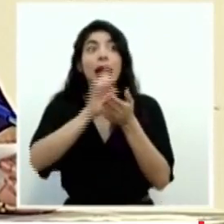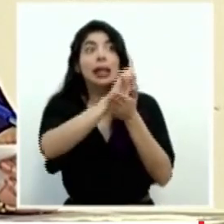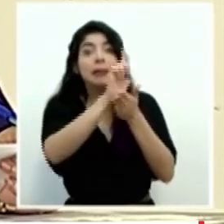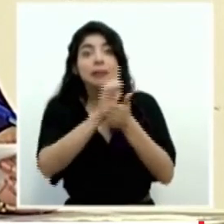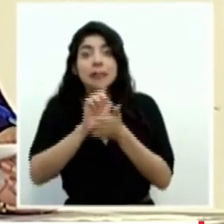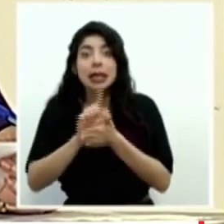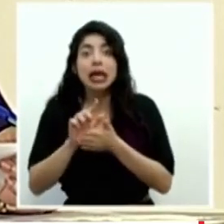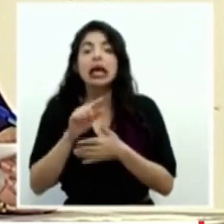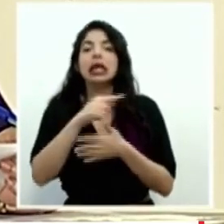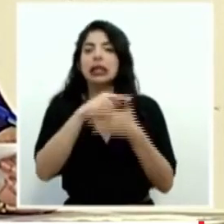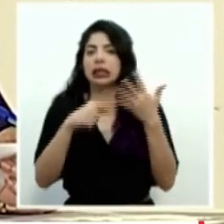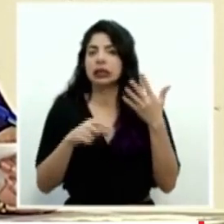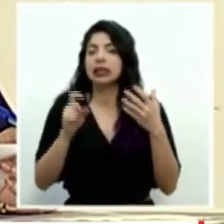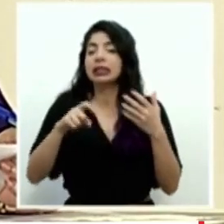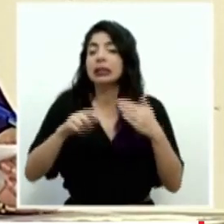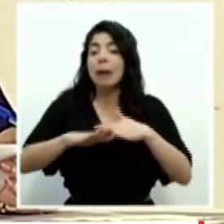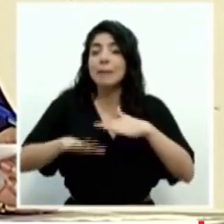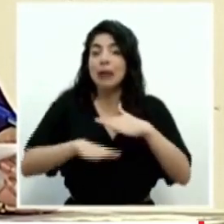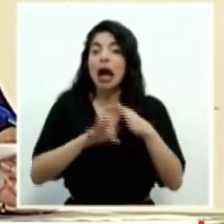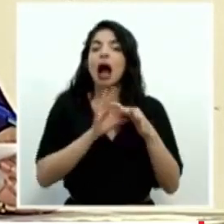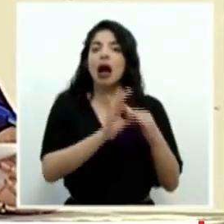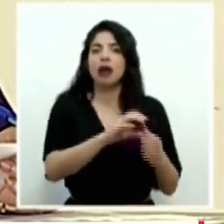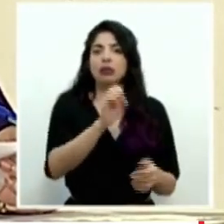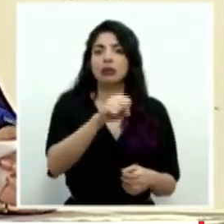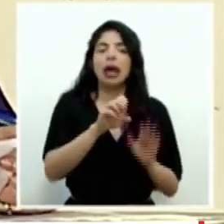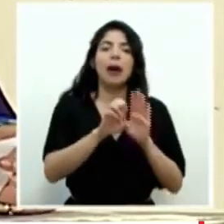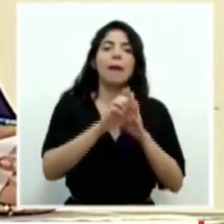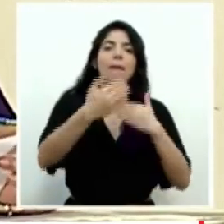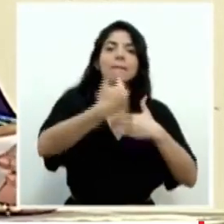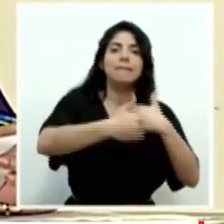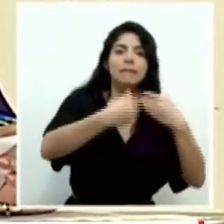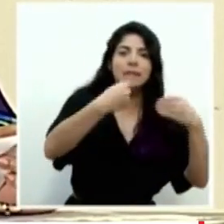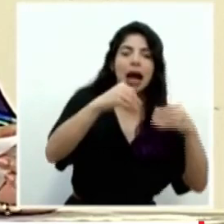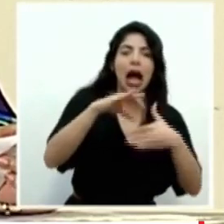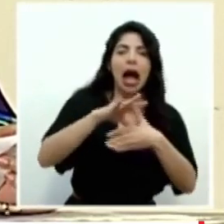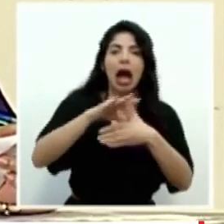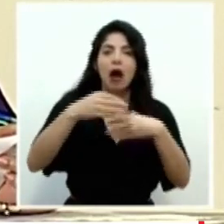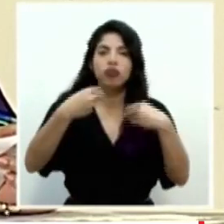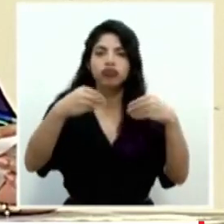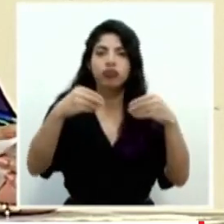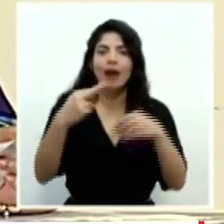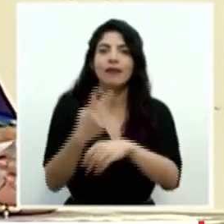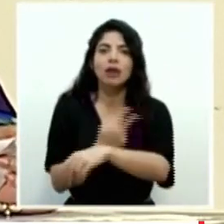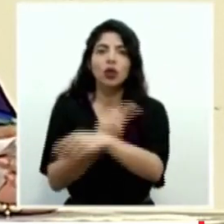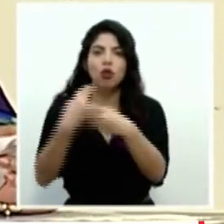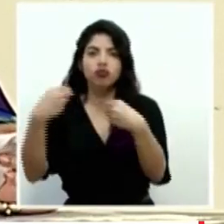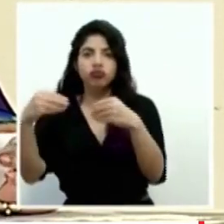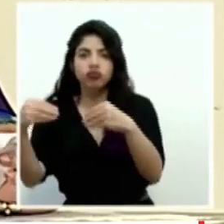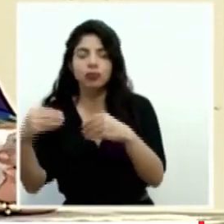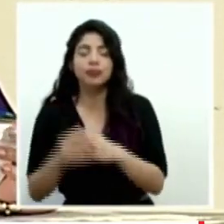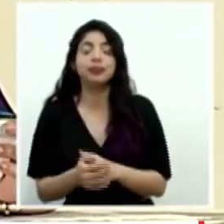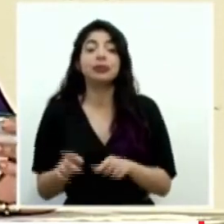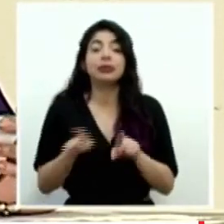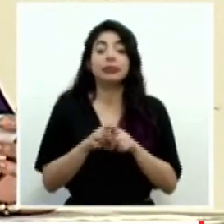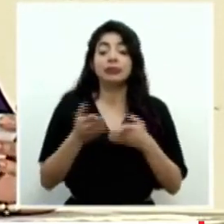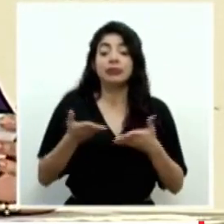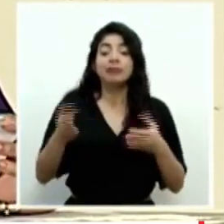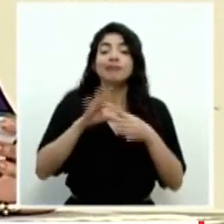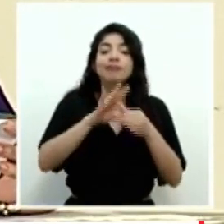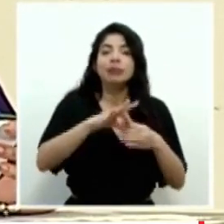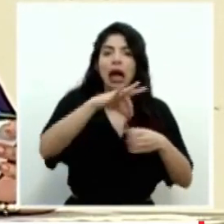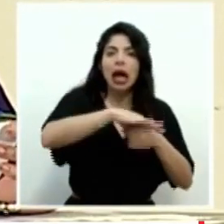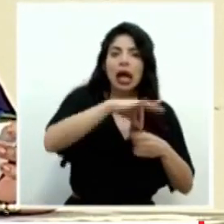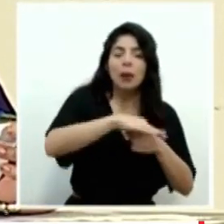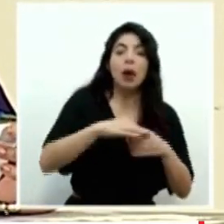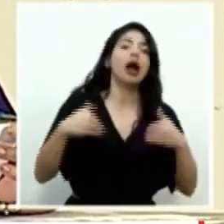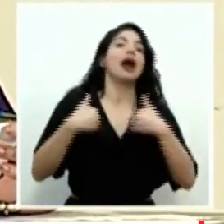limpieza, higiene y necesidades básicas, las panaderías, las carnicerías y verdulerías, la venta de insumos